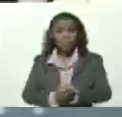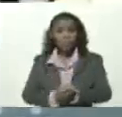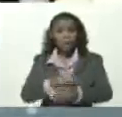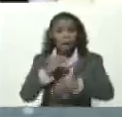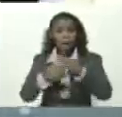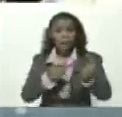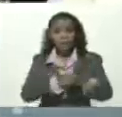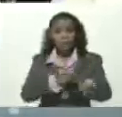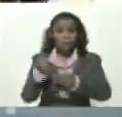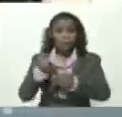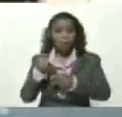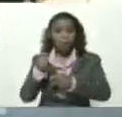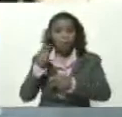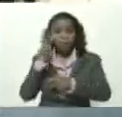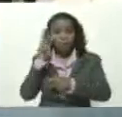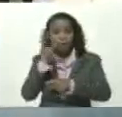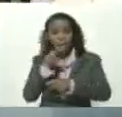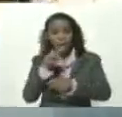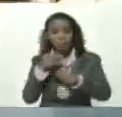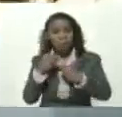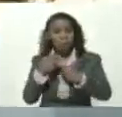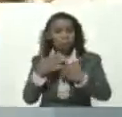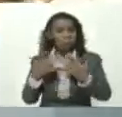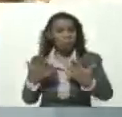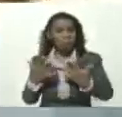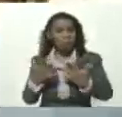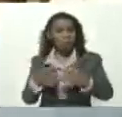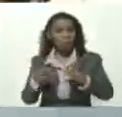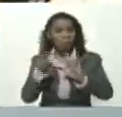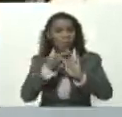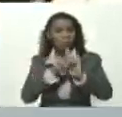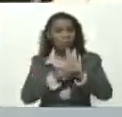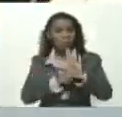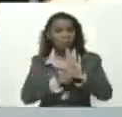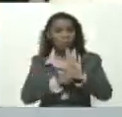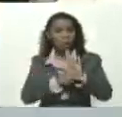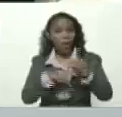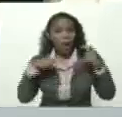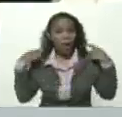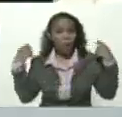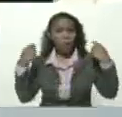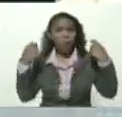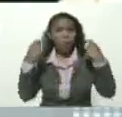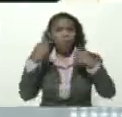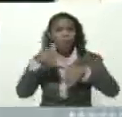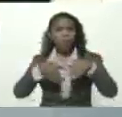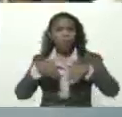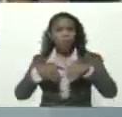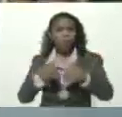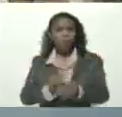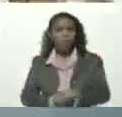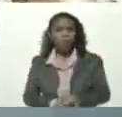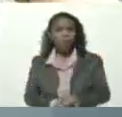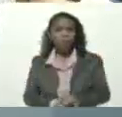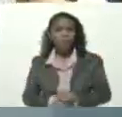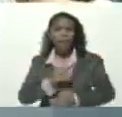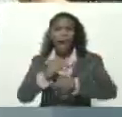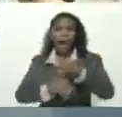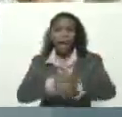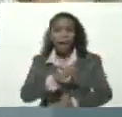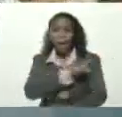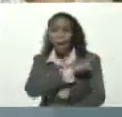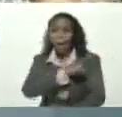llevándole el pulso para que la normativa de la campaña electoral sea